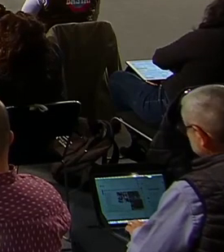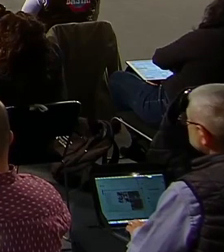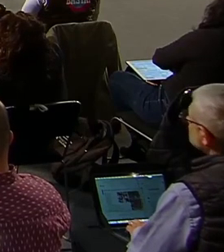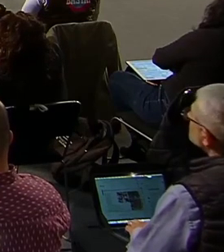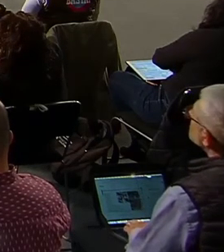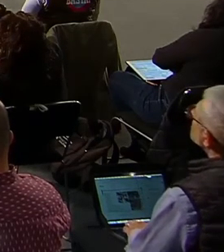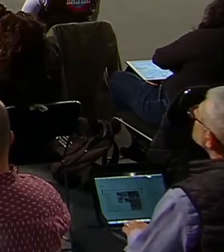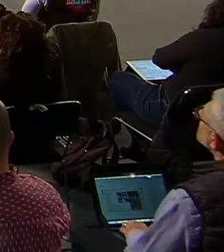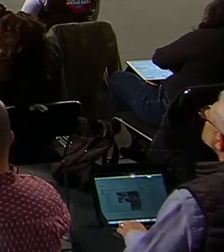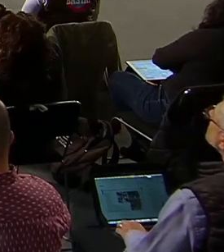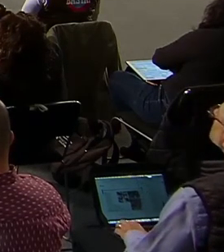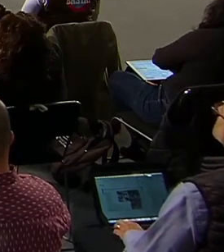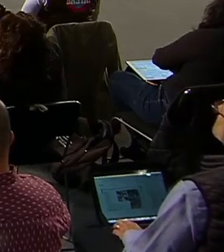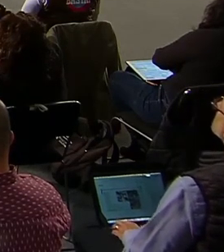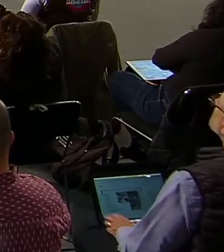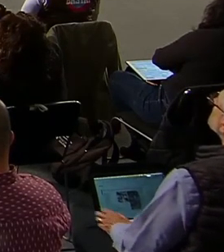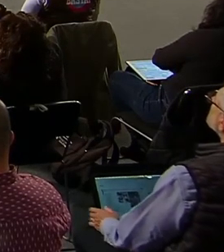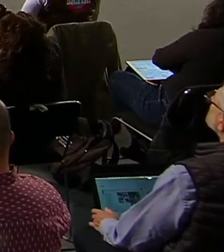Bueno, ya pasó.